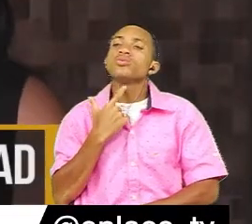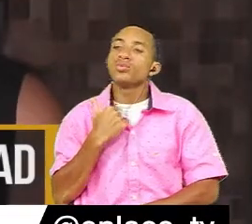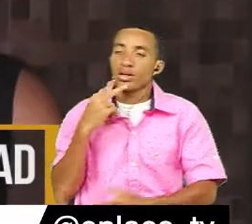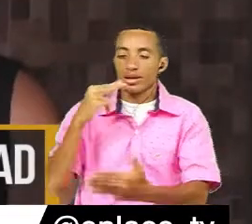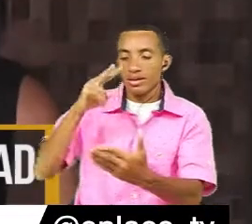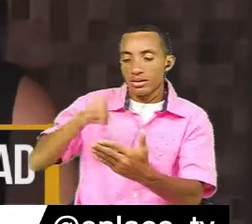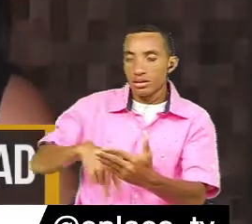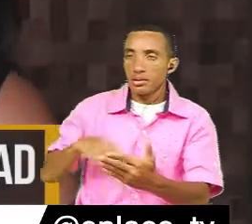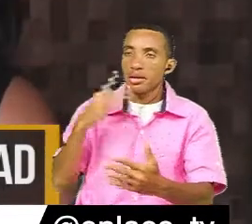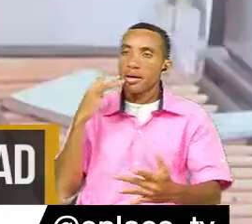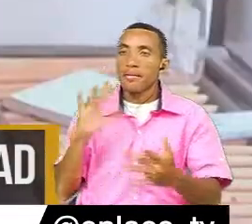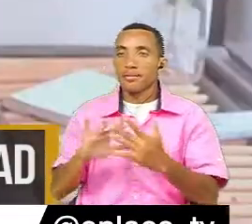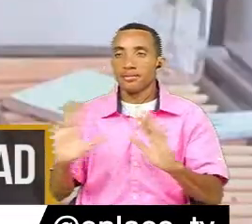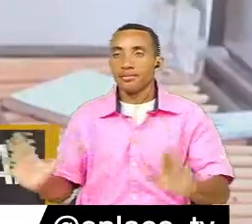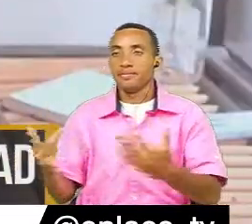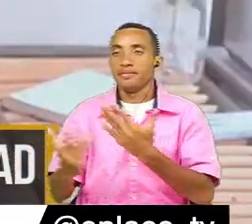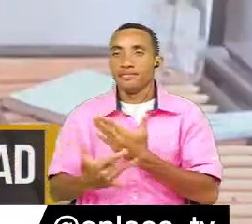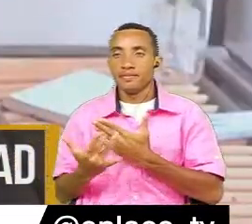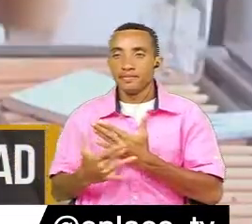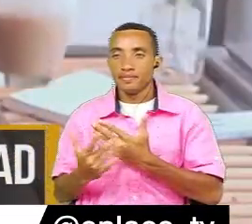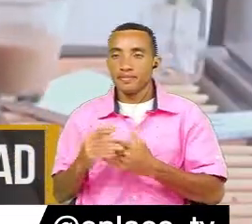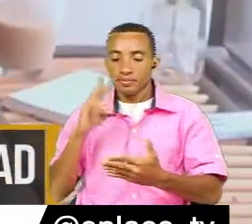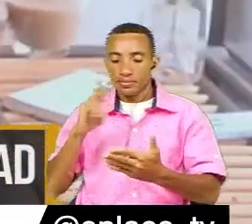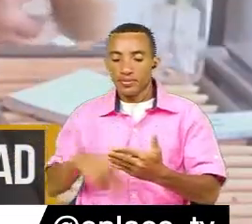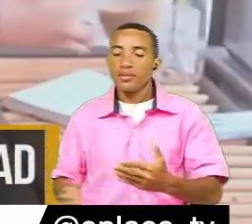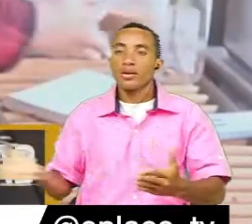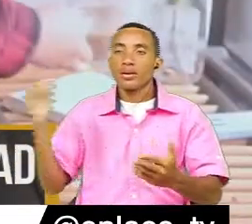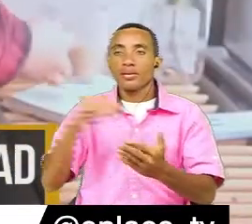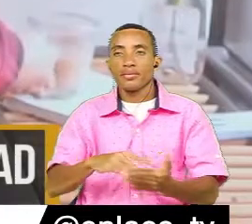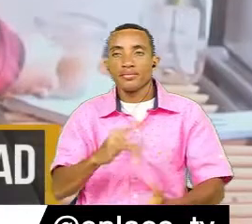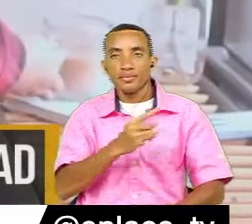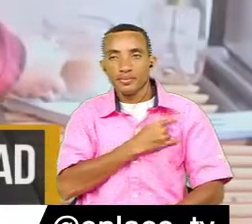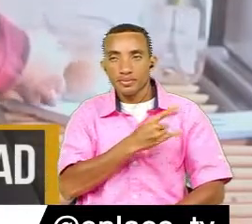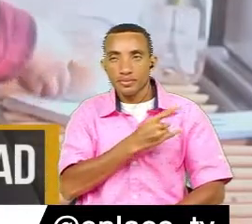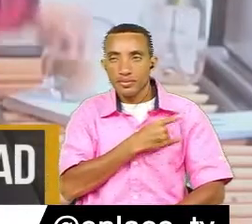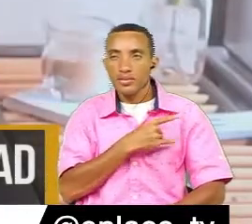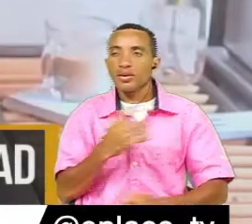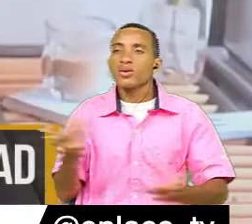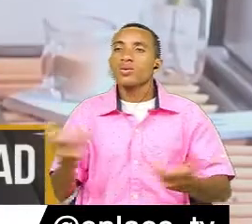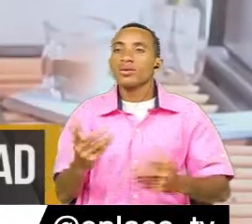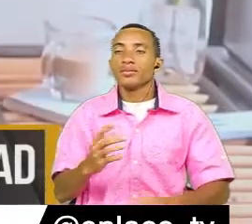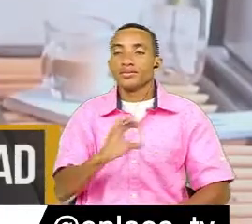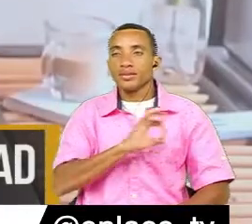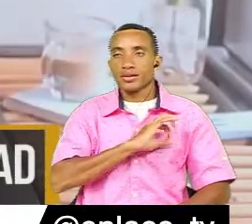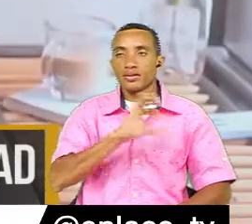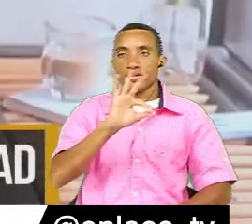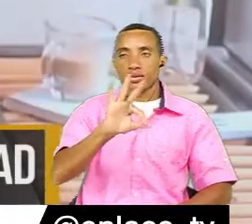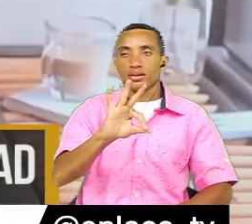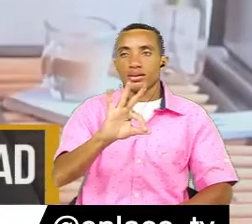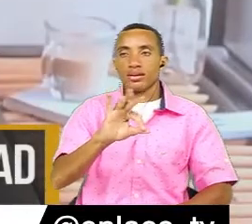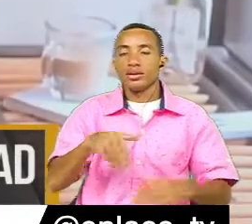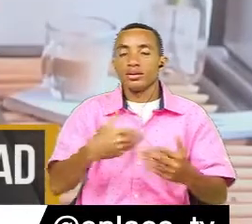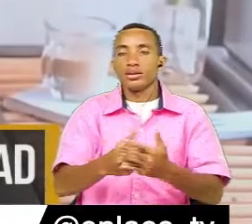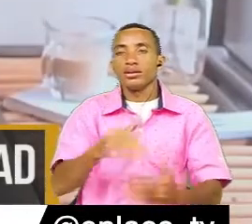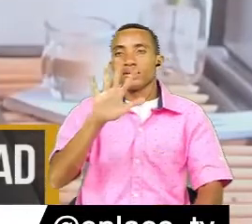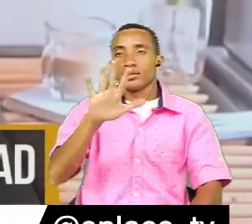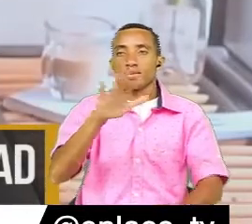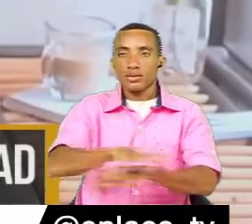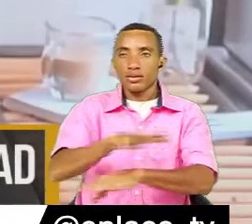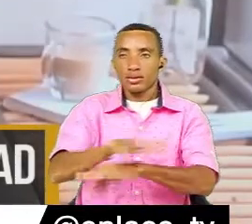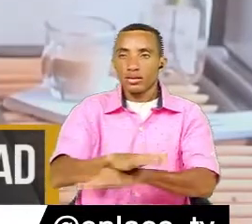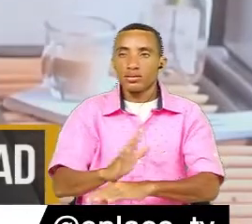conexión para promover el hábito lector. De nuevo, desde la Universidad de La Paz, los días de encuentro serán los sábados de 3 a 5 de la tarde, en donde se hablará de